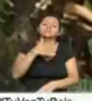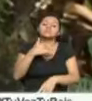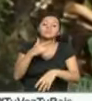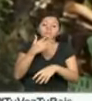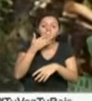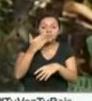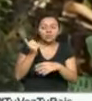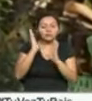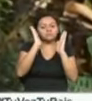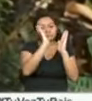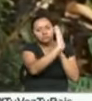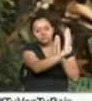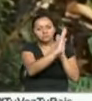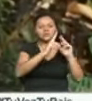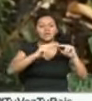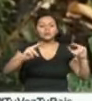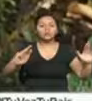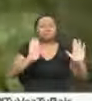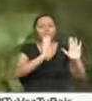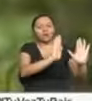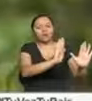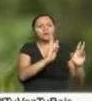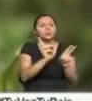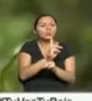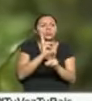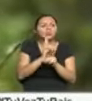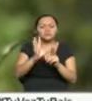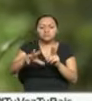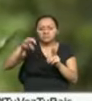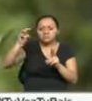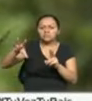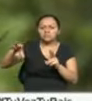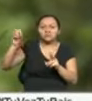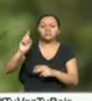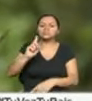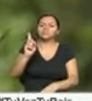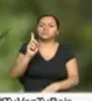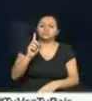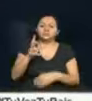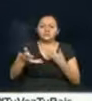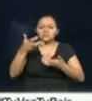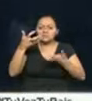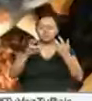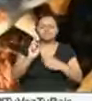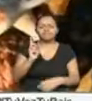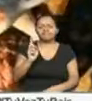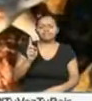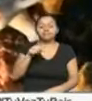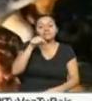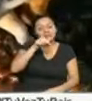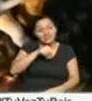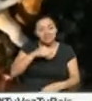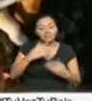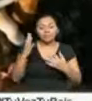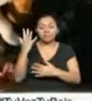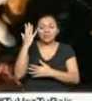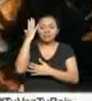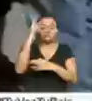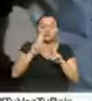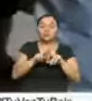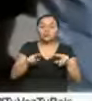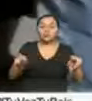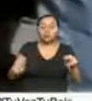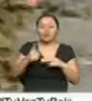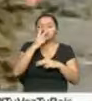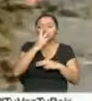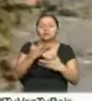ciudadanía sobre el uso indiscriminado de musgo, bromelias, líquenes y helechos. La toma de estos elementos naturales trae